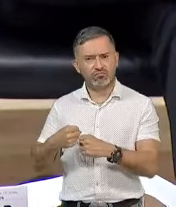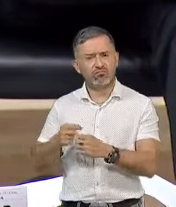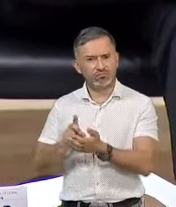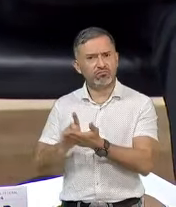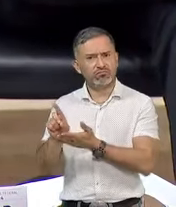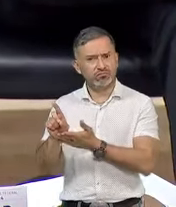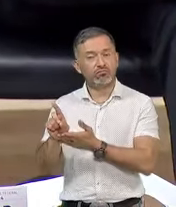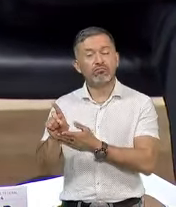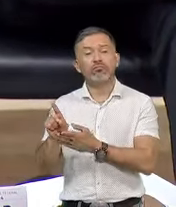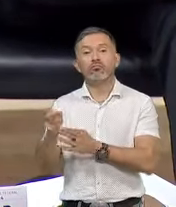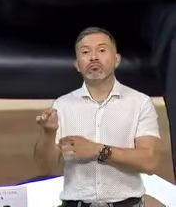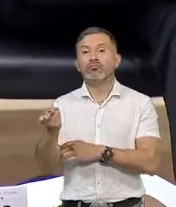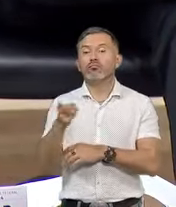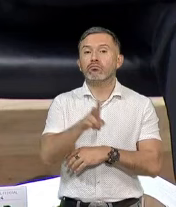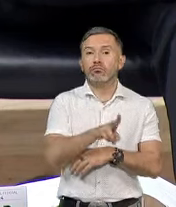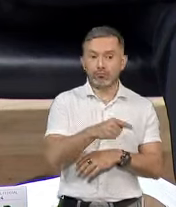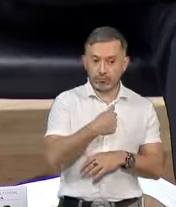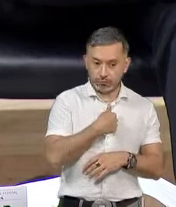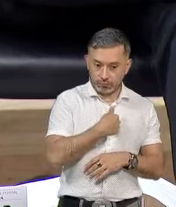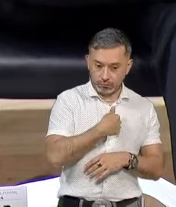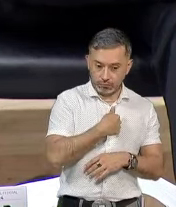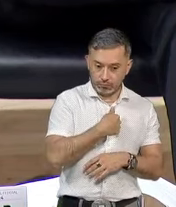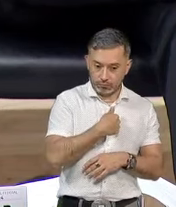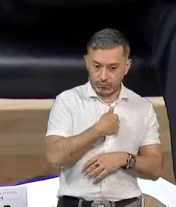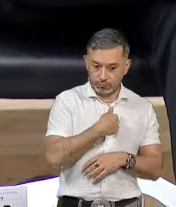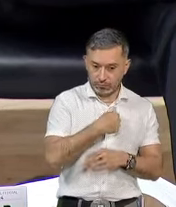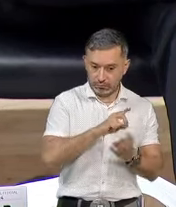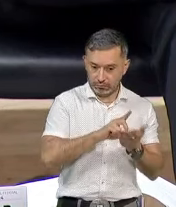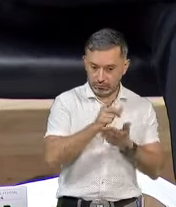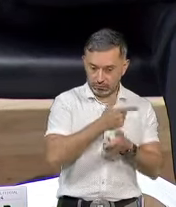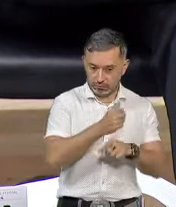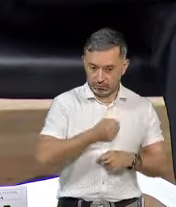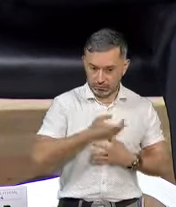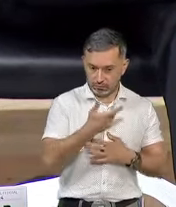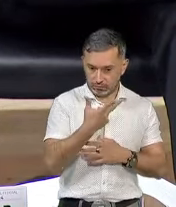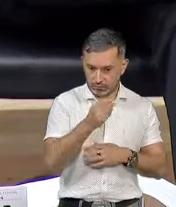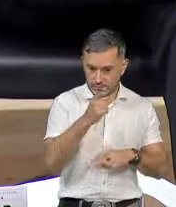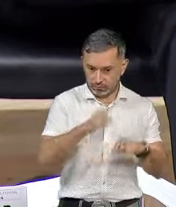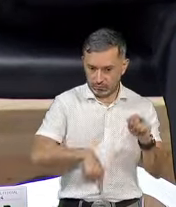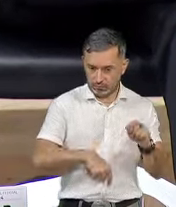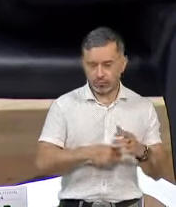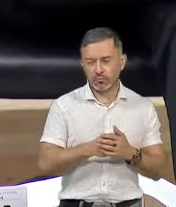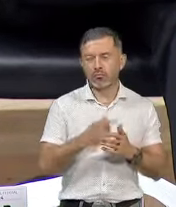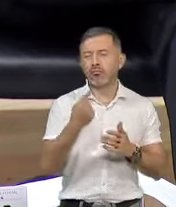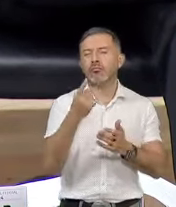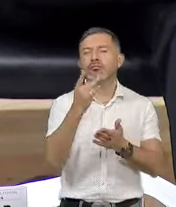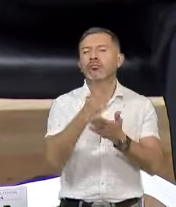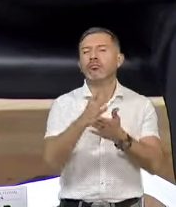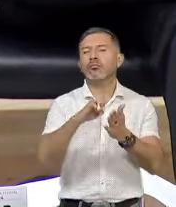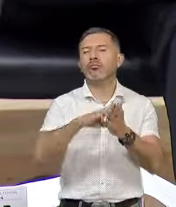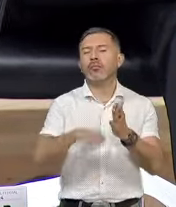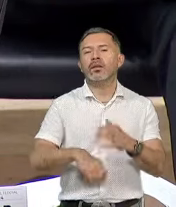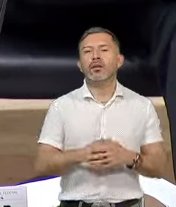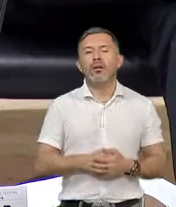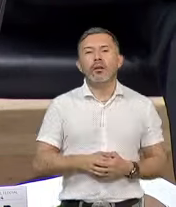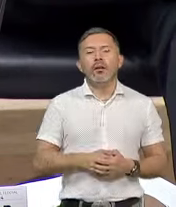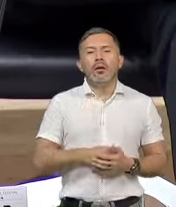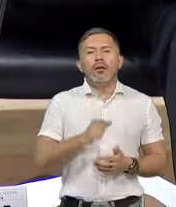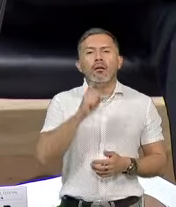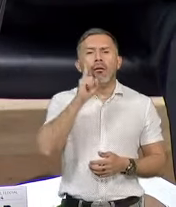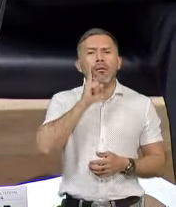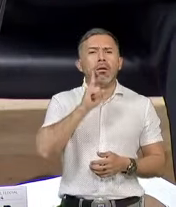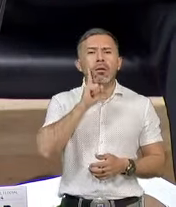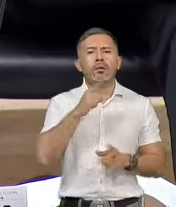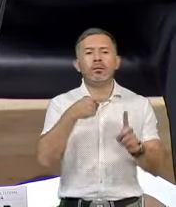pero cuando se trata de nosotros ya no es libertad de expresión yo pondría un ejemplo pongan el nombre de una mujer que se